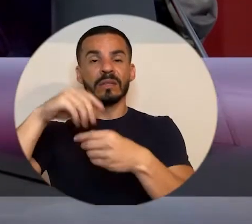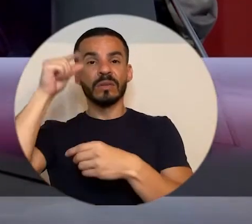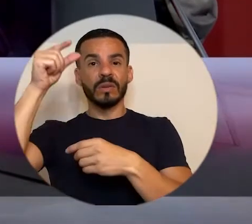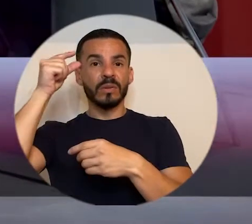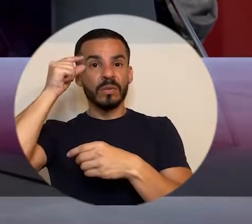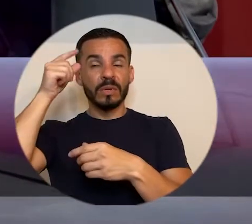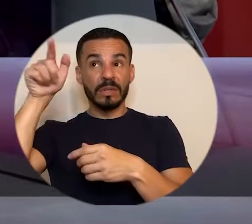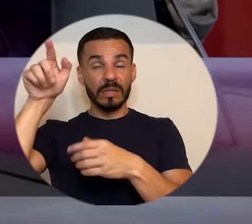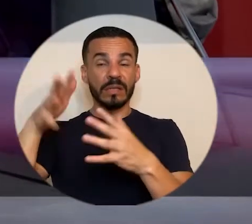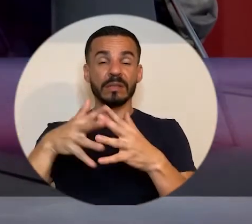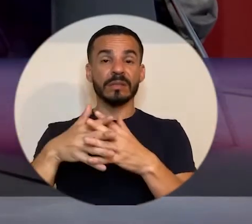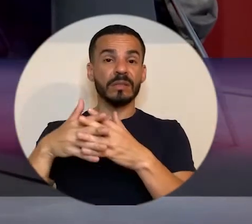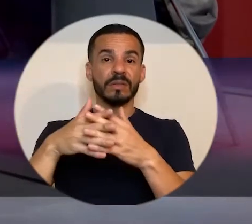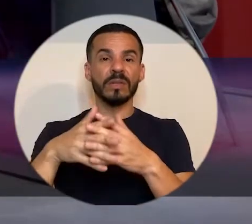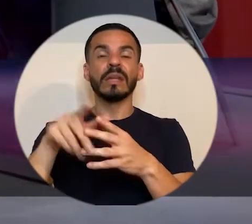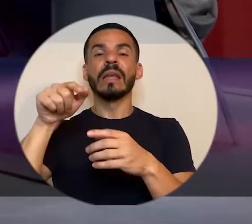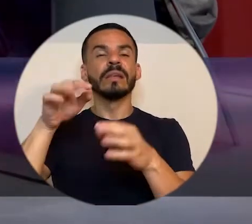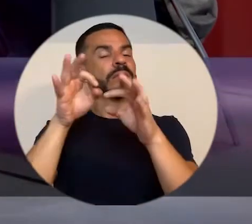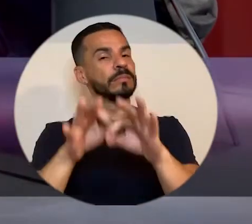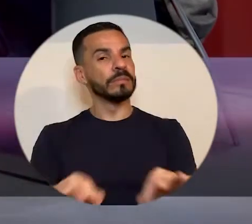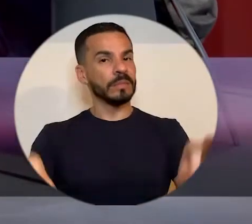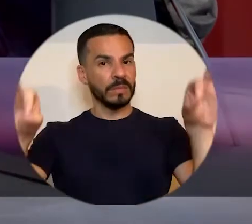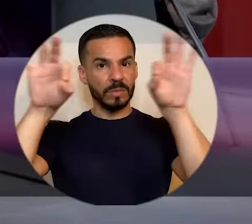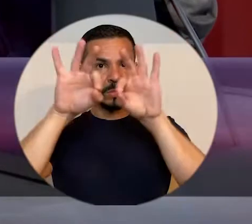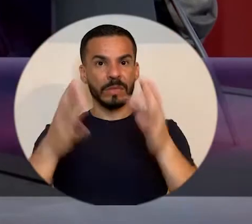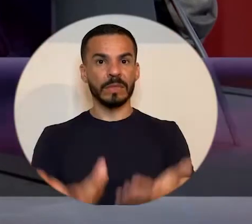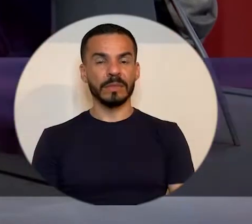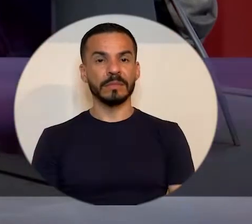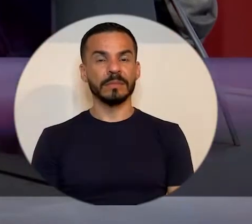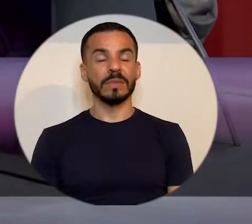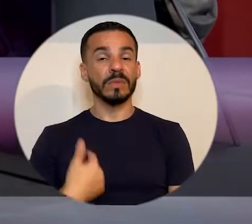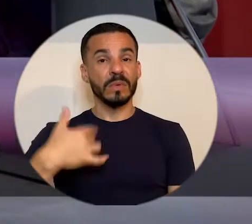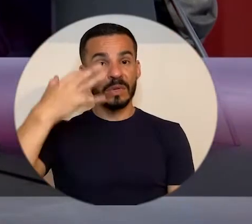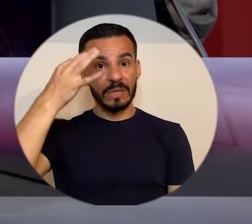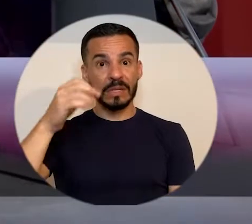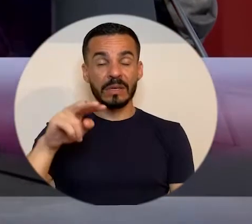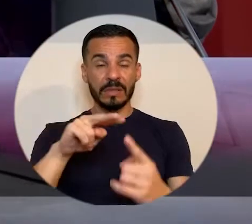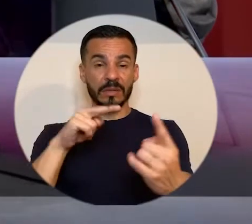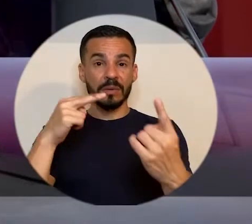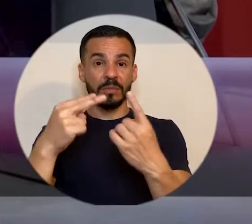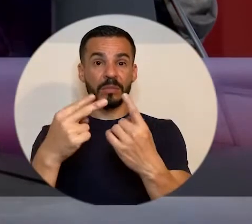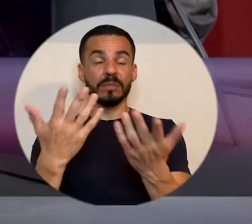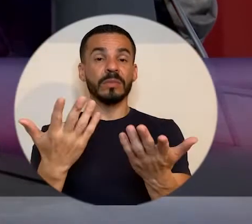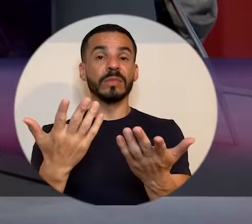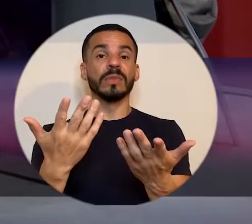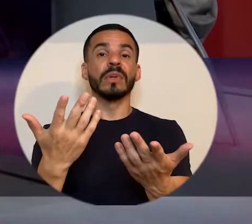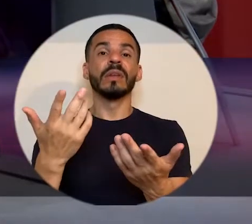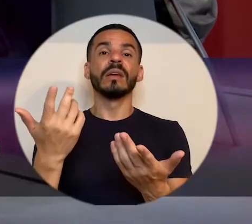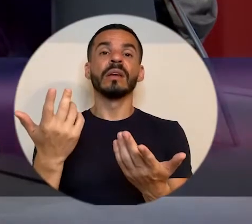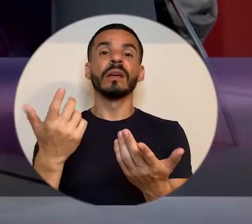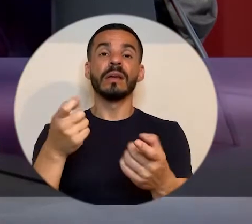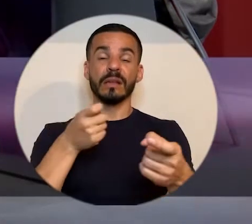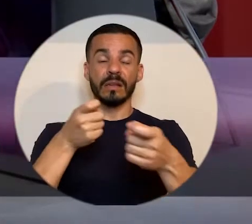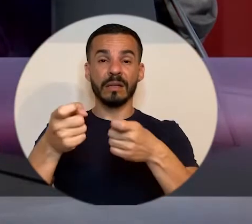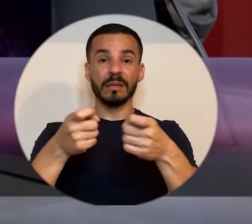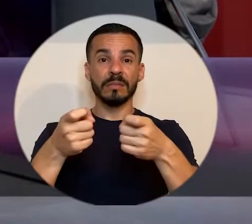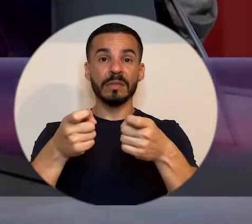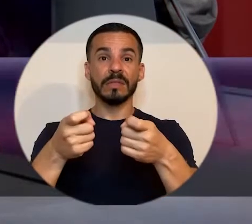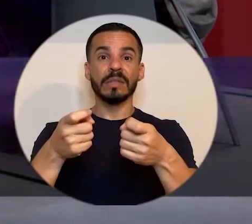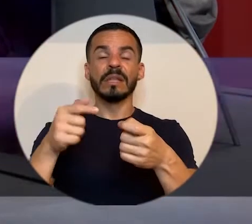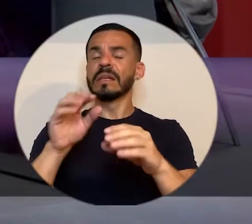necesariamente estatales en los Estados Unidos, va a ser fundamental. Pues yo creo que desde el punto de vista de